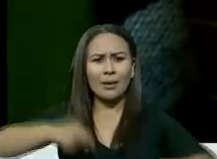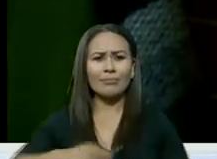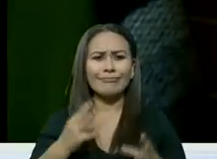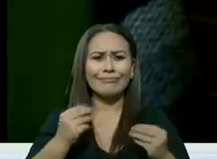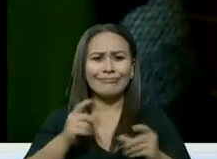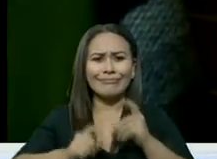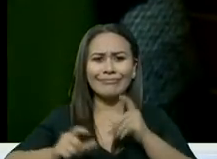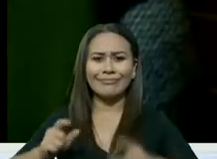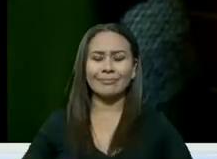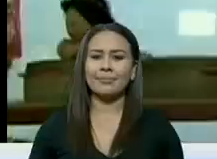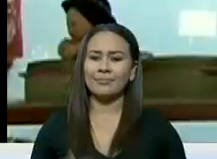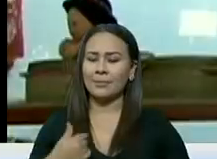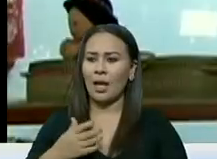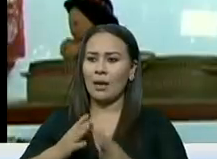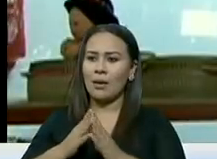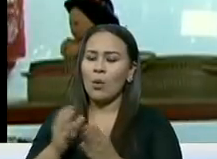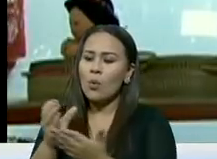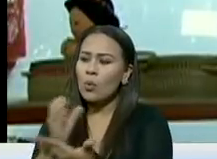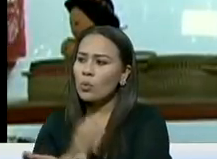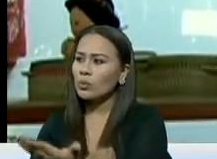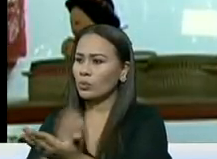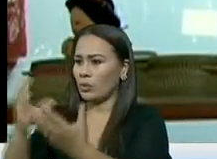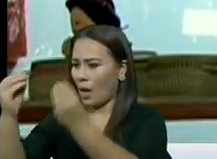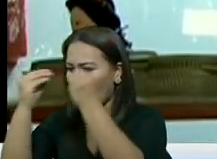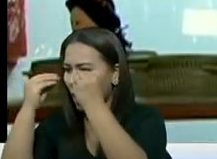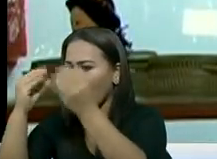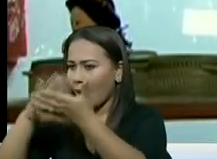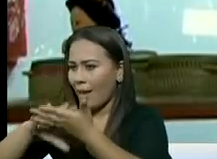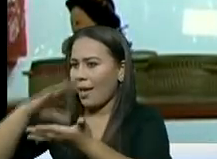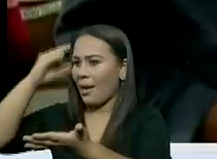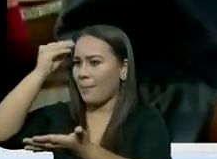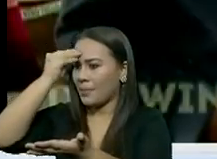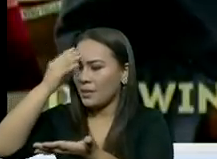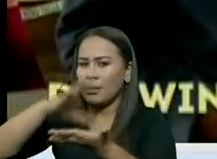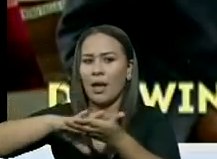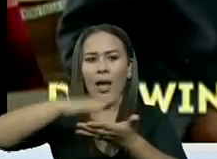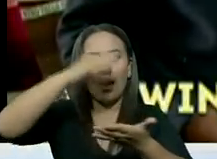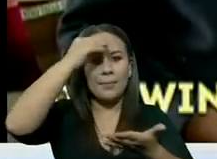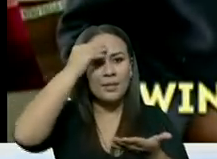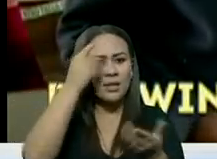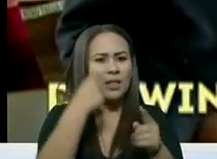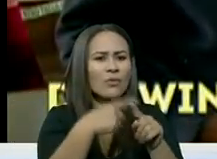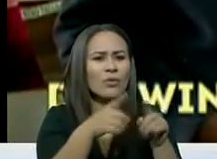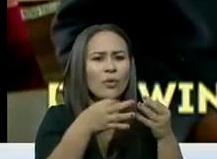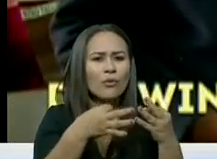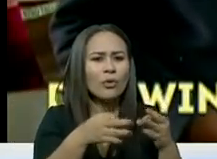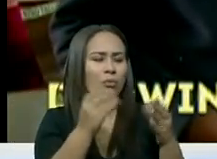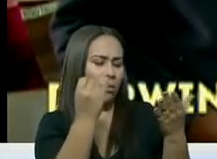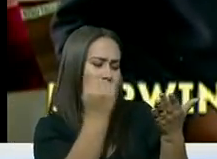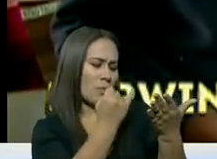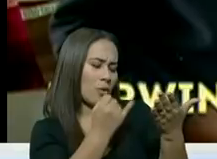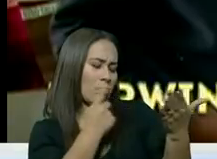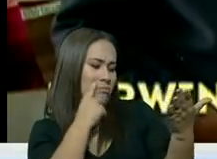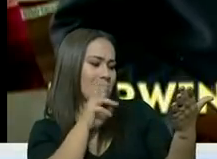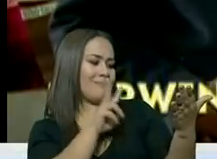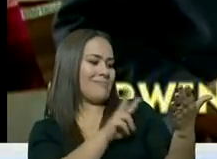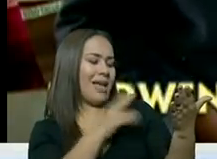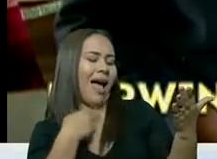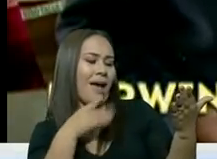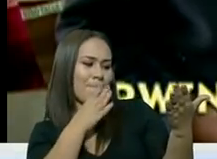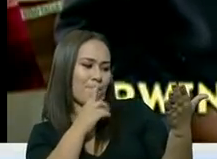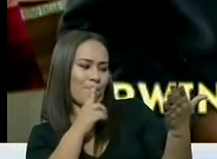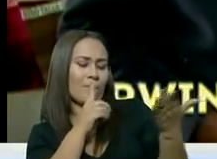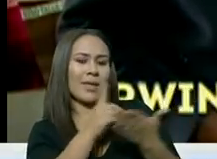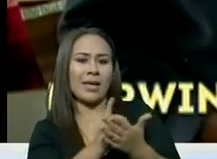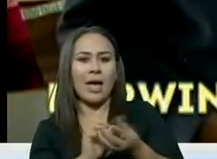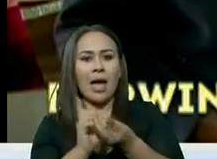fueron solicitando cursos de capacitación, fueron solicitando diseños, modelos, y también tratando de conseguir